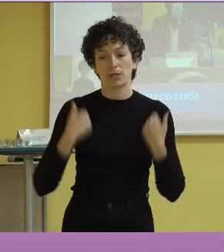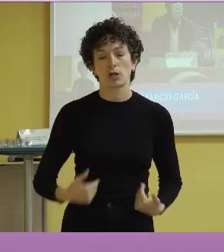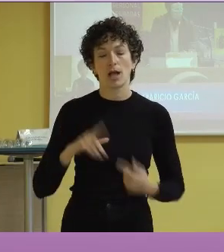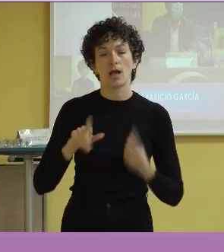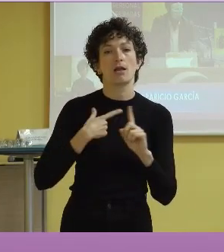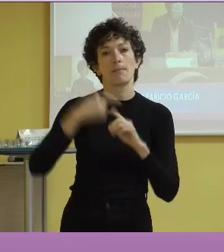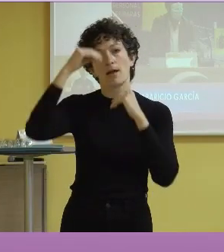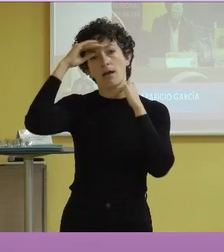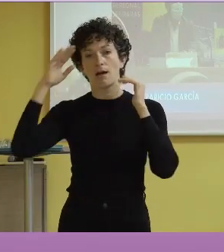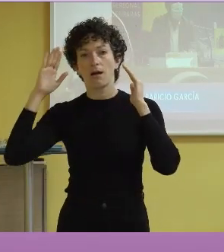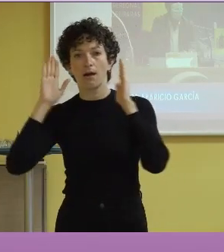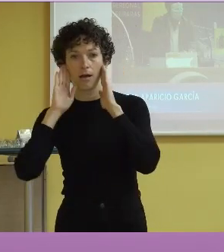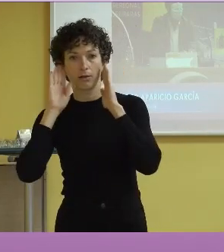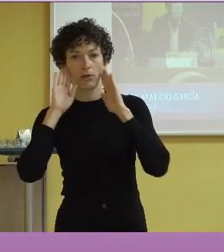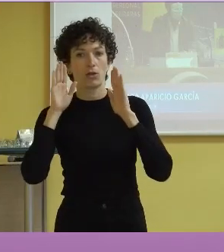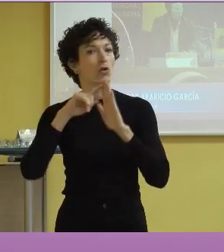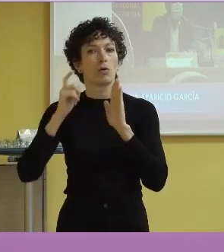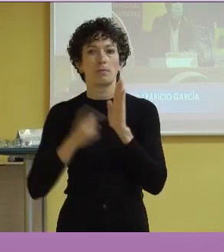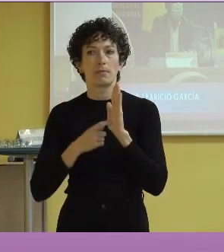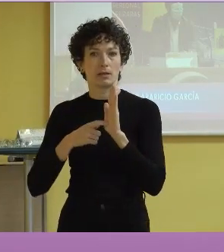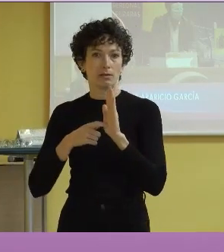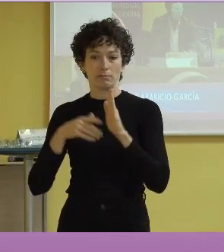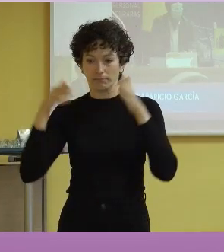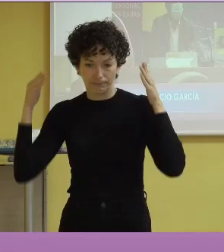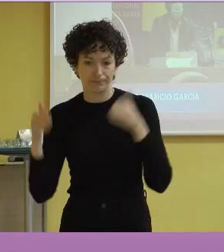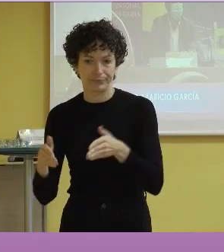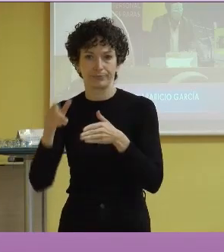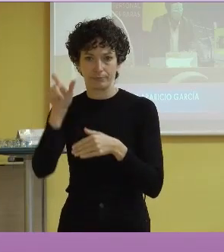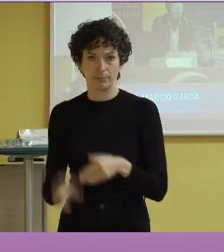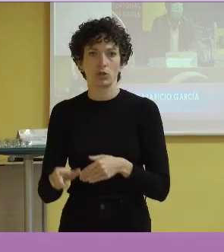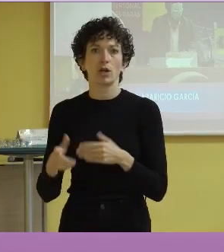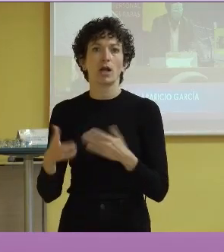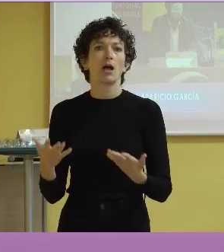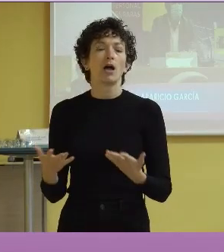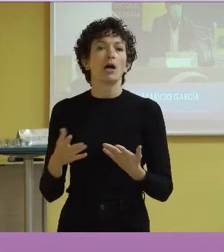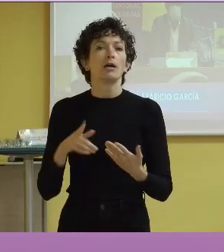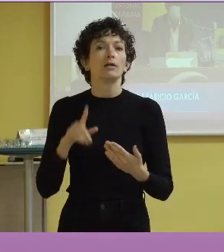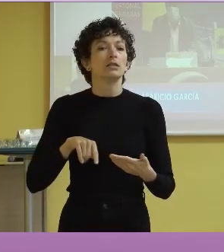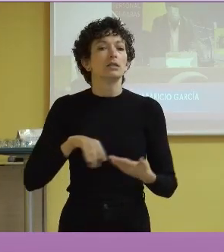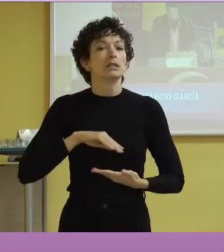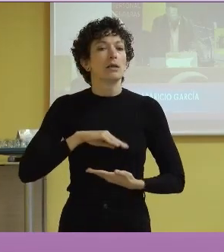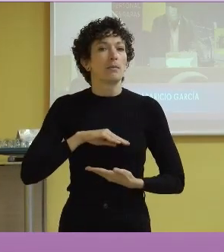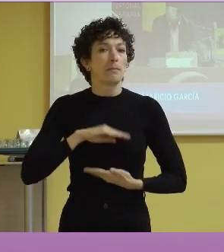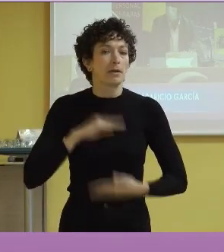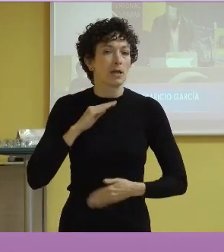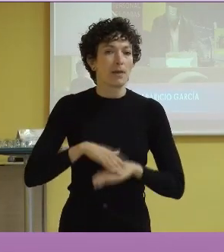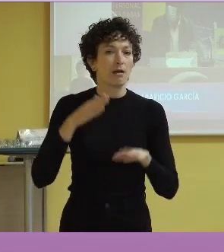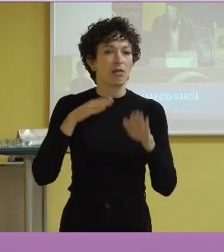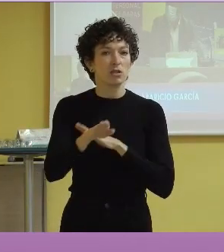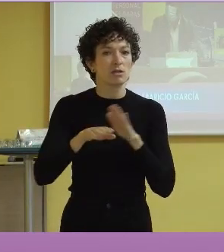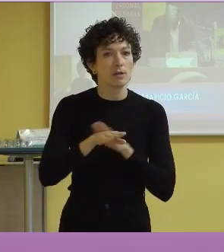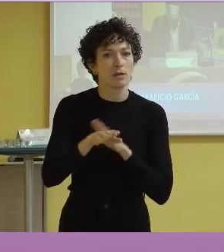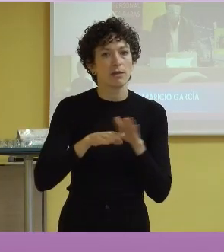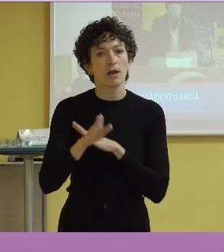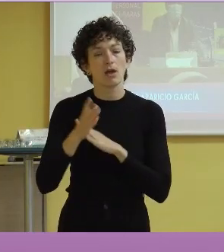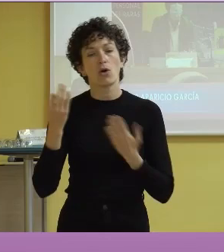atención integral centrada a la persona, trabajar el potenciar la accesibilidad, la integración